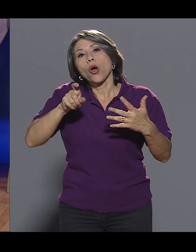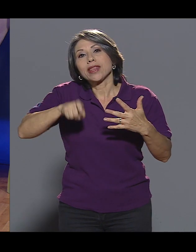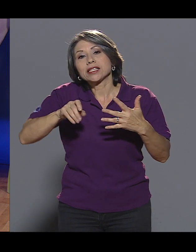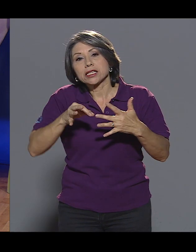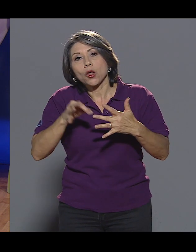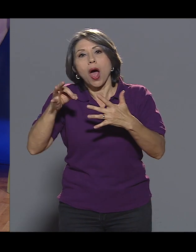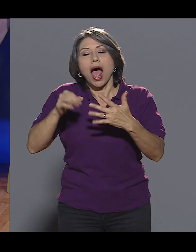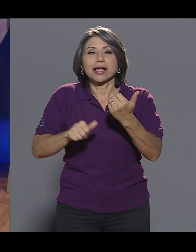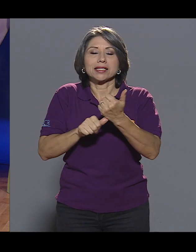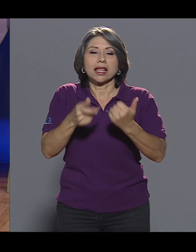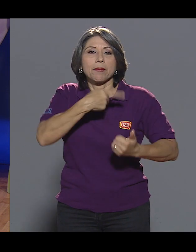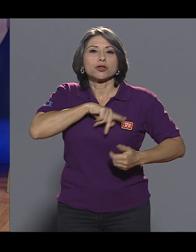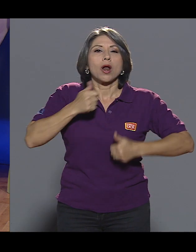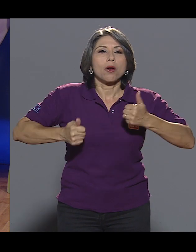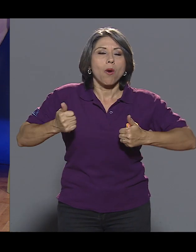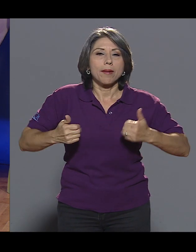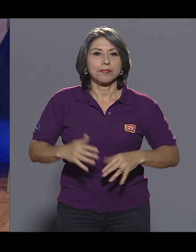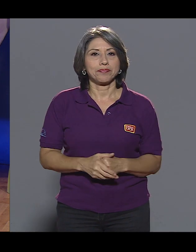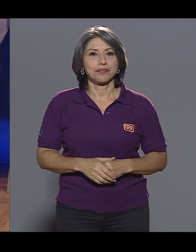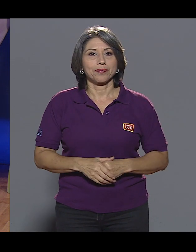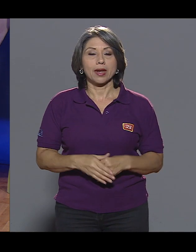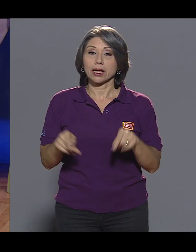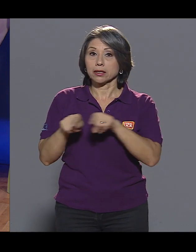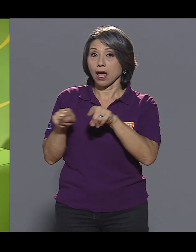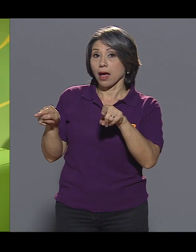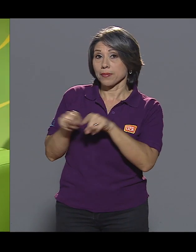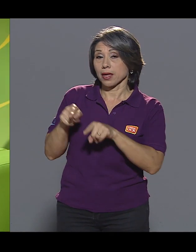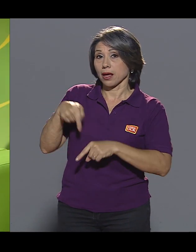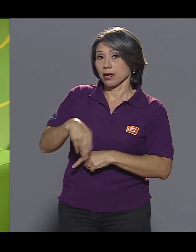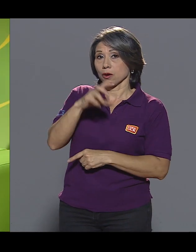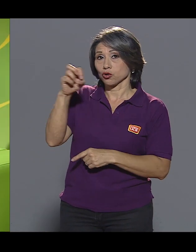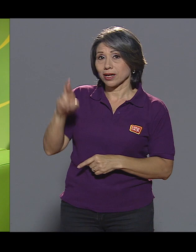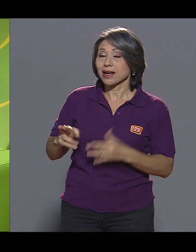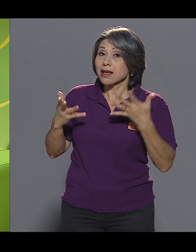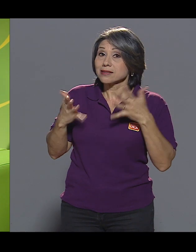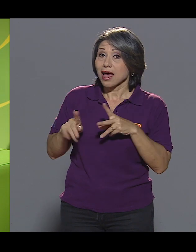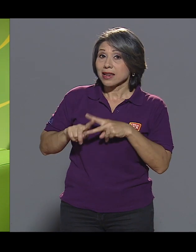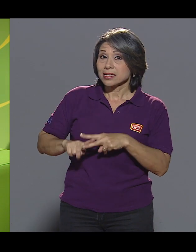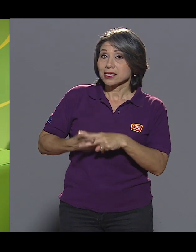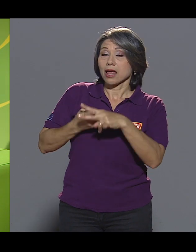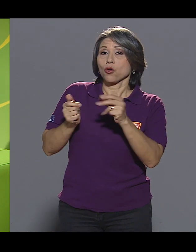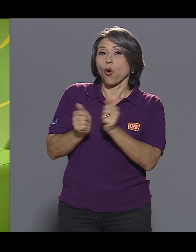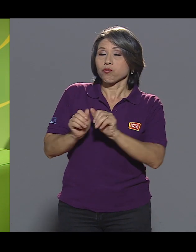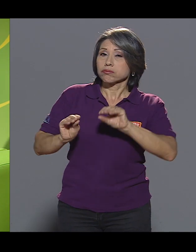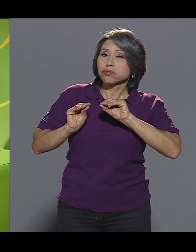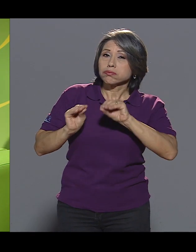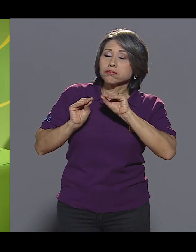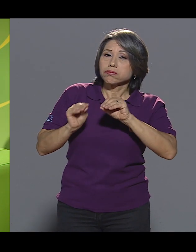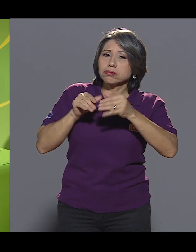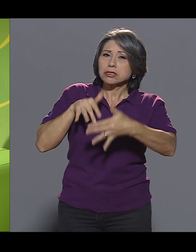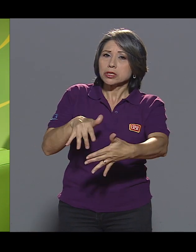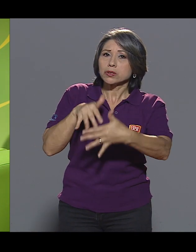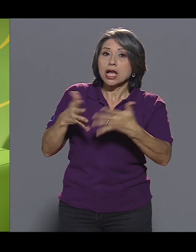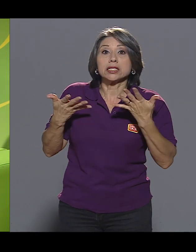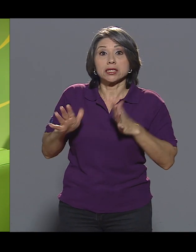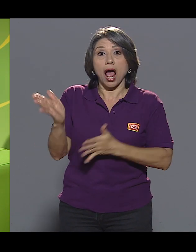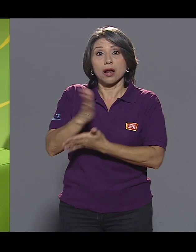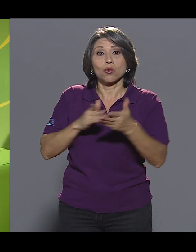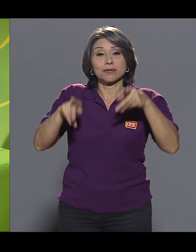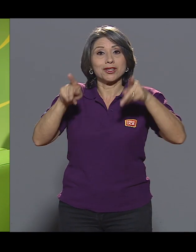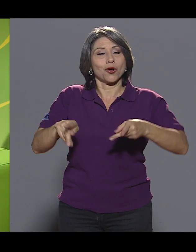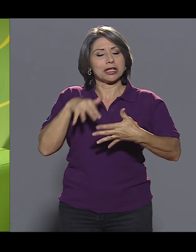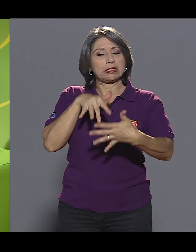como más bien como un asistente personal. Que también en Costa Rica ya se está iniciando con la formación, ya hay algunas personas graduadas